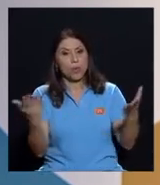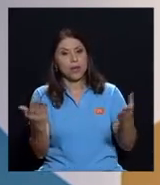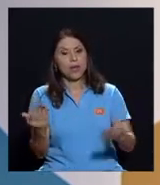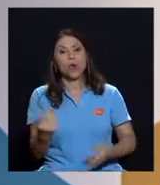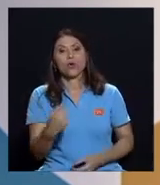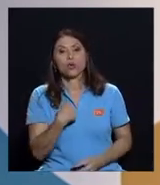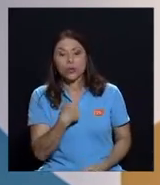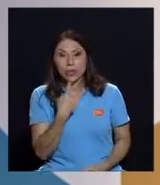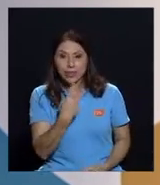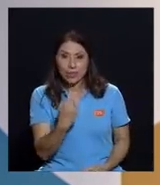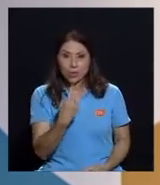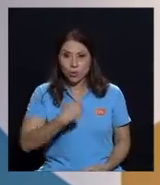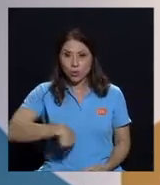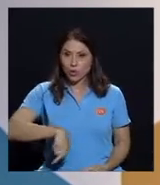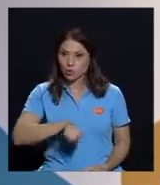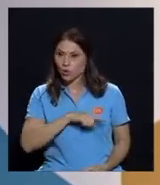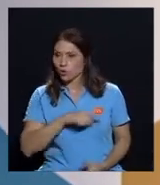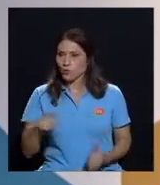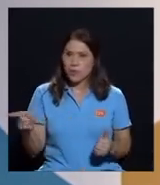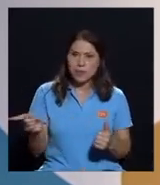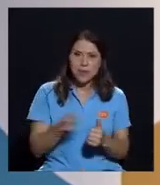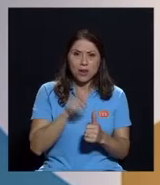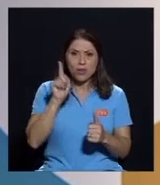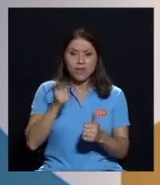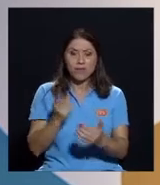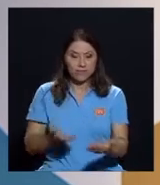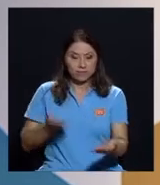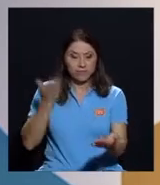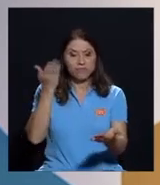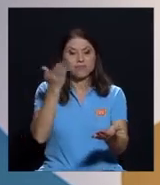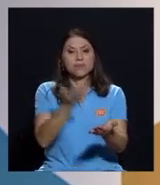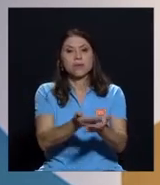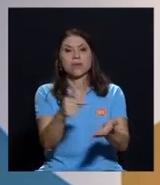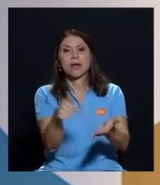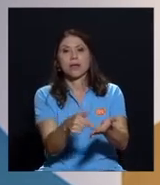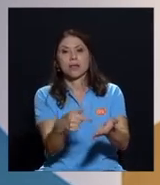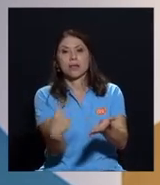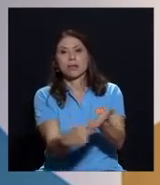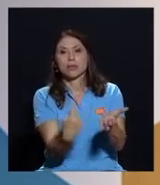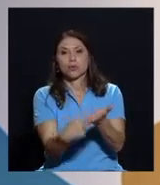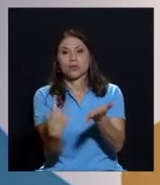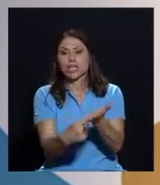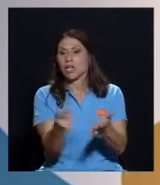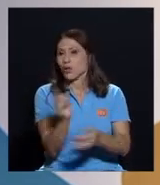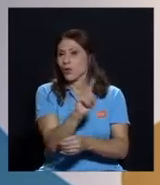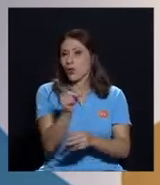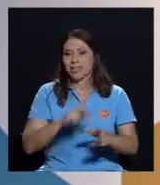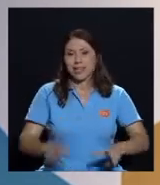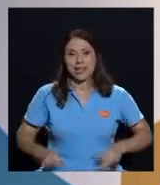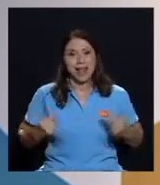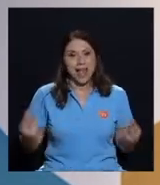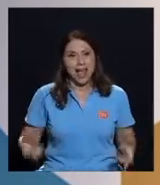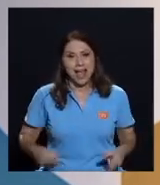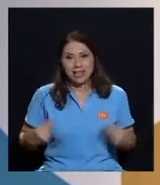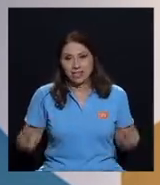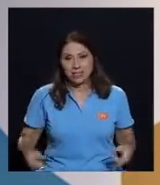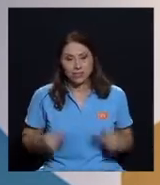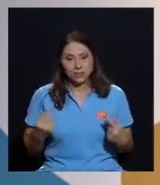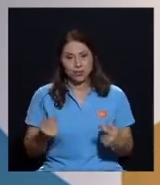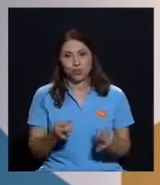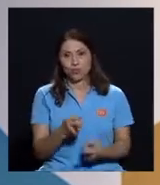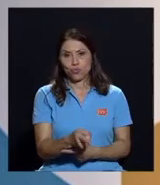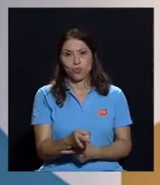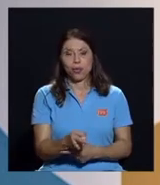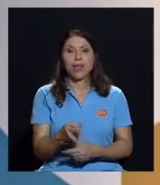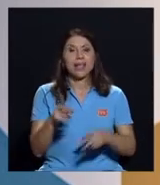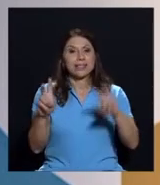que primero debemos poner en esa discusión no es el tema del gasto per se es el tema de la eficiencia y